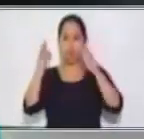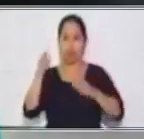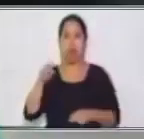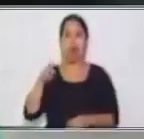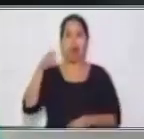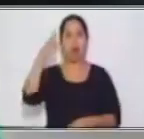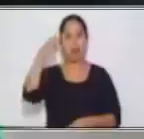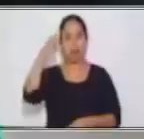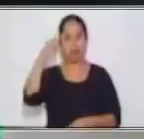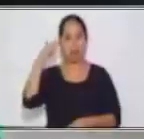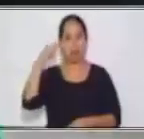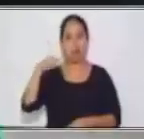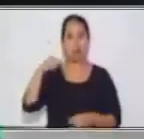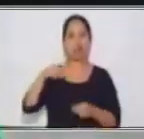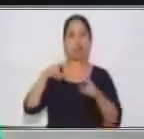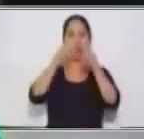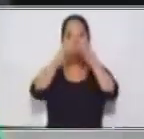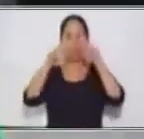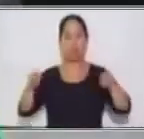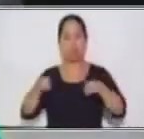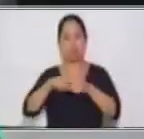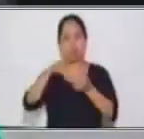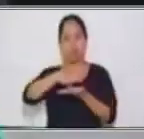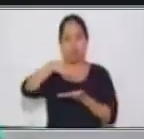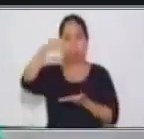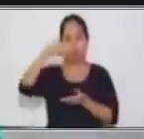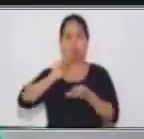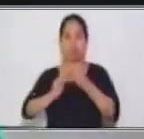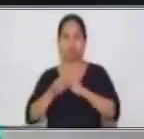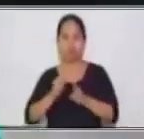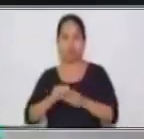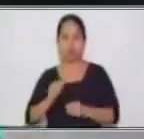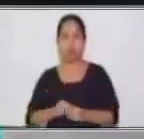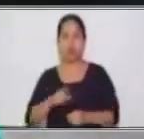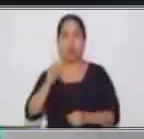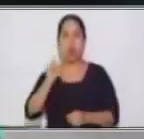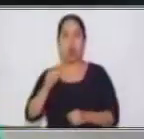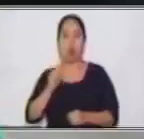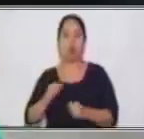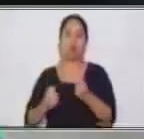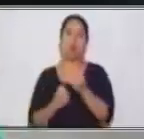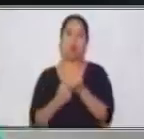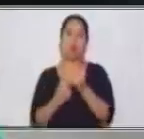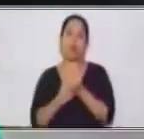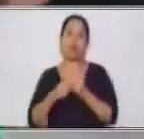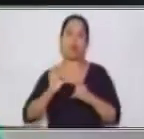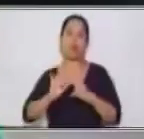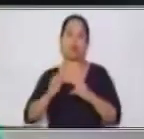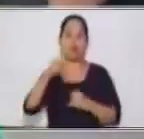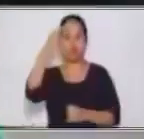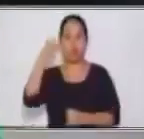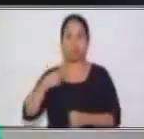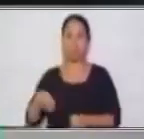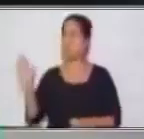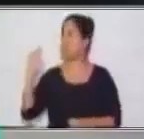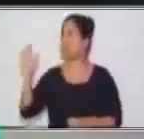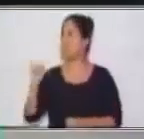razones trigonométricas del área de matemáticas. Hoy contamos en la interpretación de lengua de señas con Nancy. Gracias,